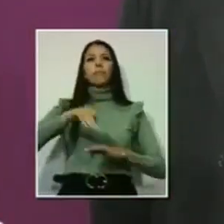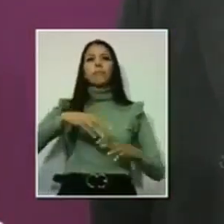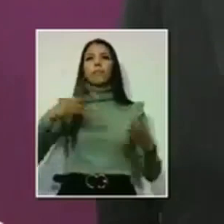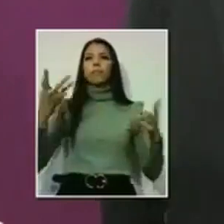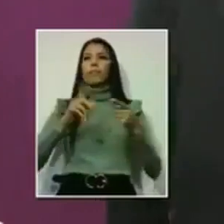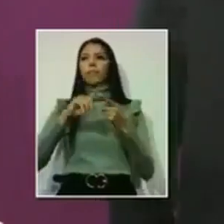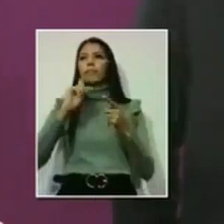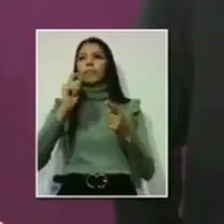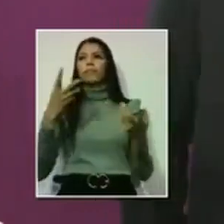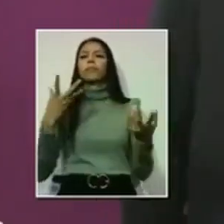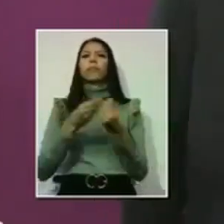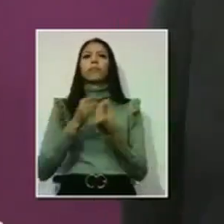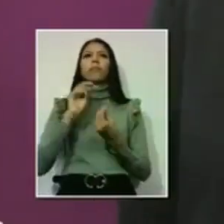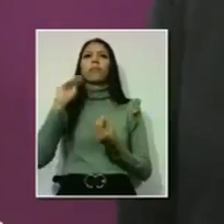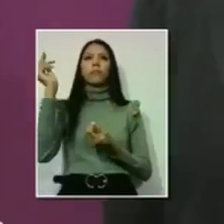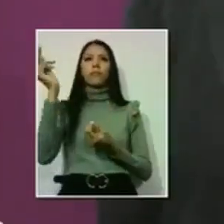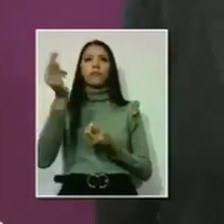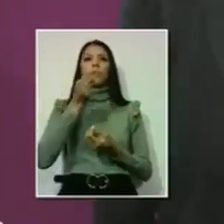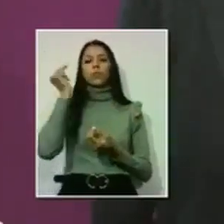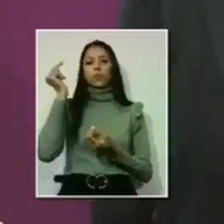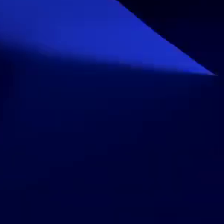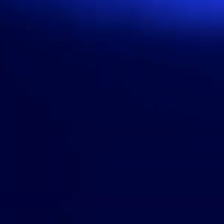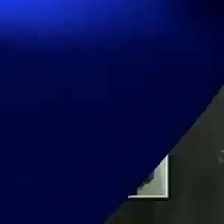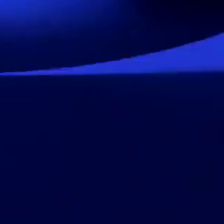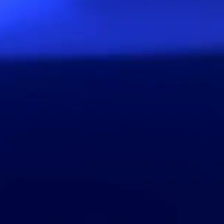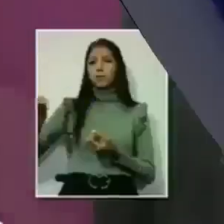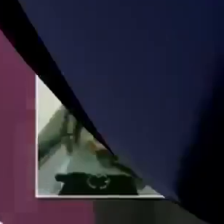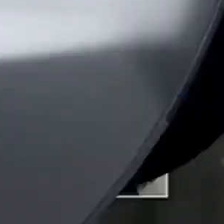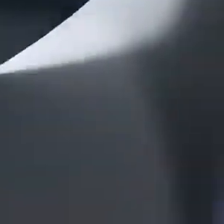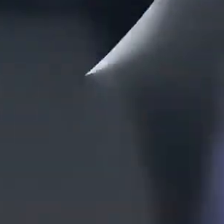En Urbis TV Noticias, Aida Espinosa.